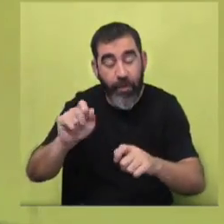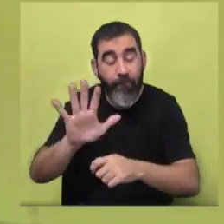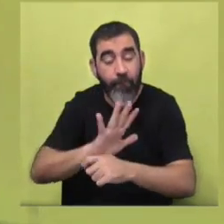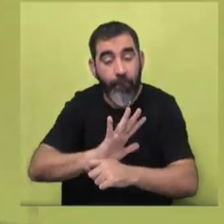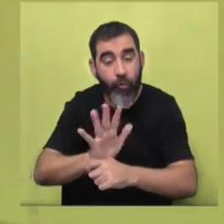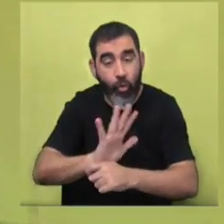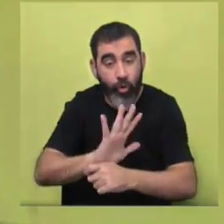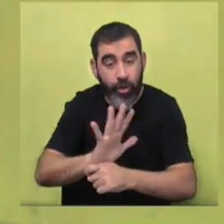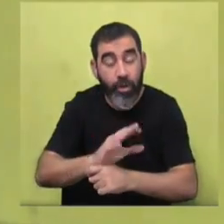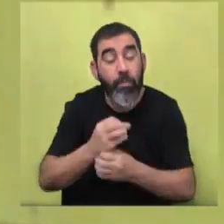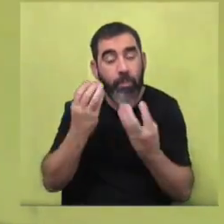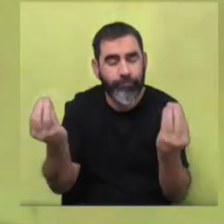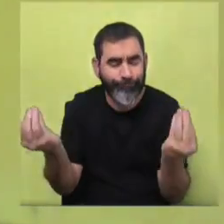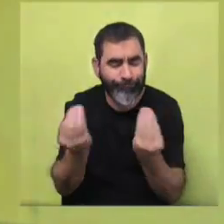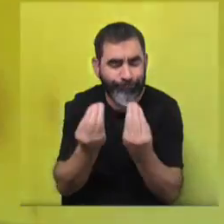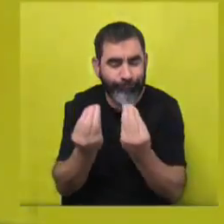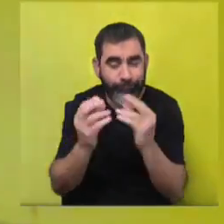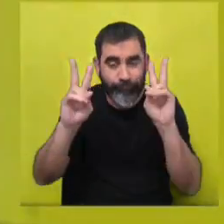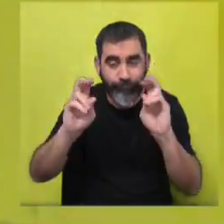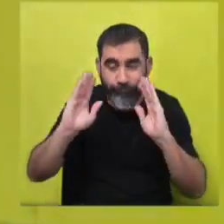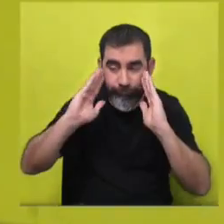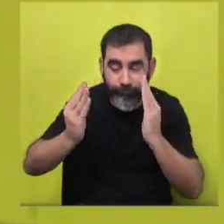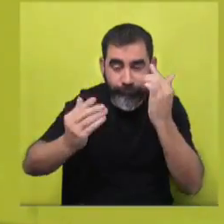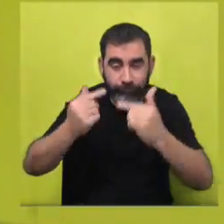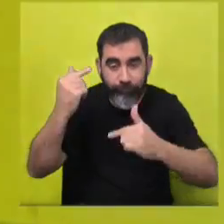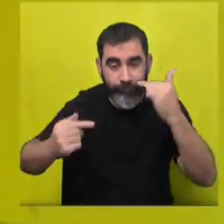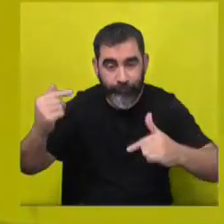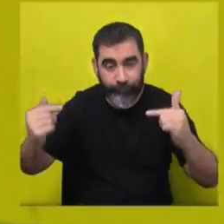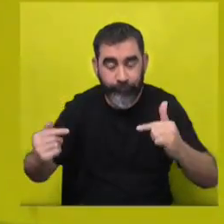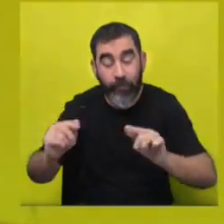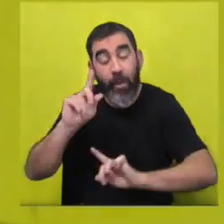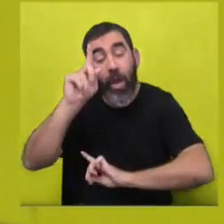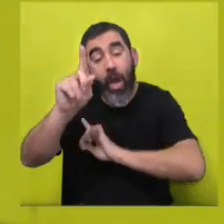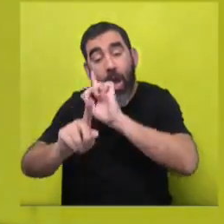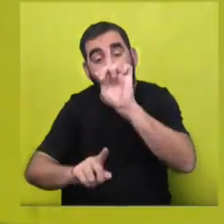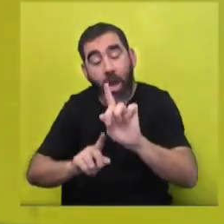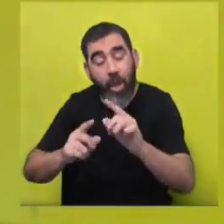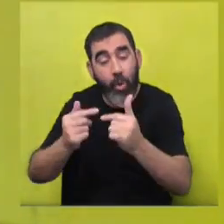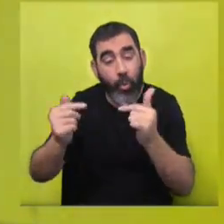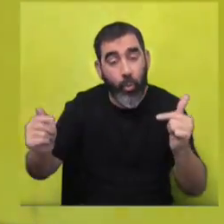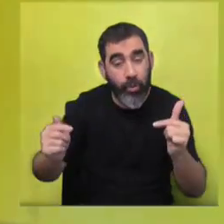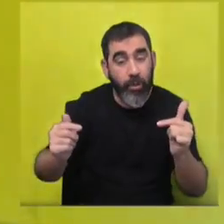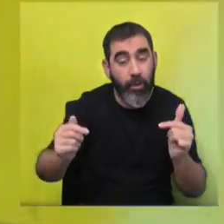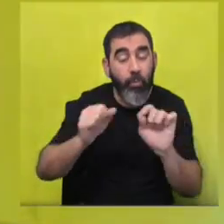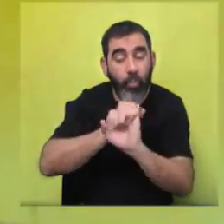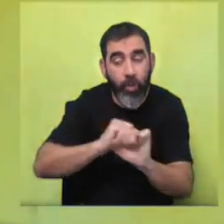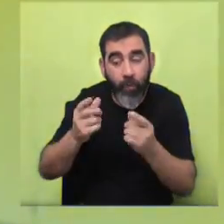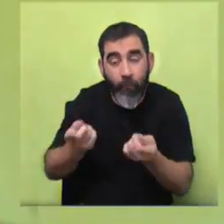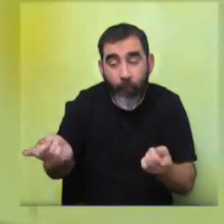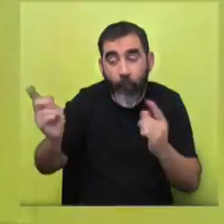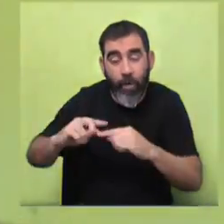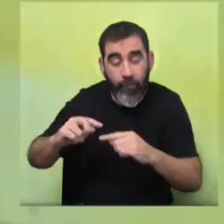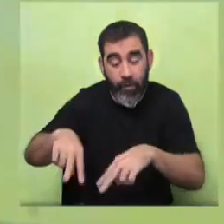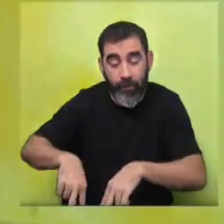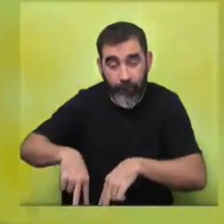Porque claro, hay muchísimos abordajes, mucha cosa para conocer y algunas líneas que, si bien puede ser que se estén retomando o desarrollando